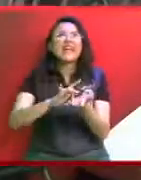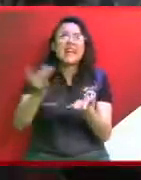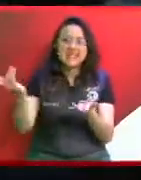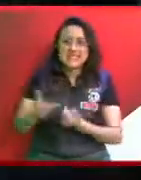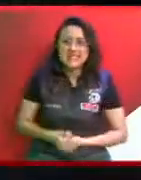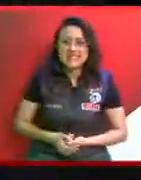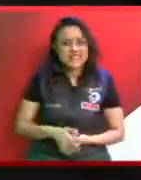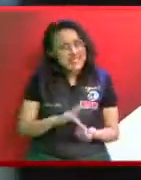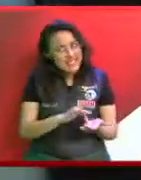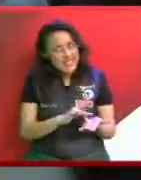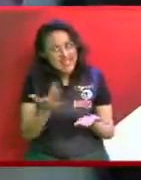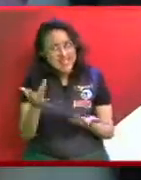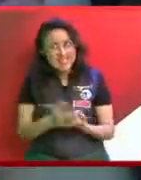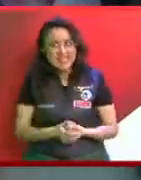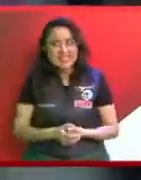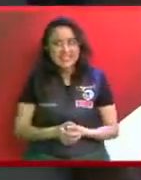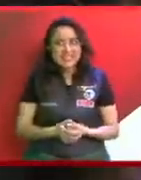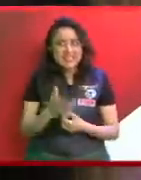¡Gracias! ¡Gracias!